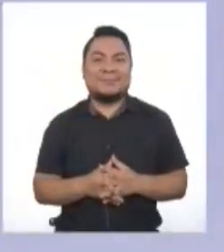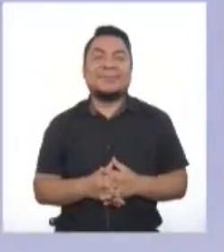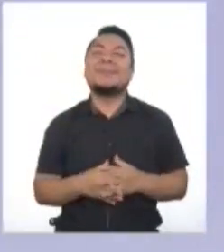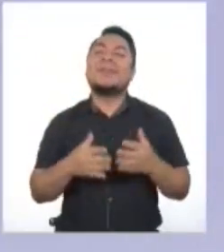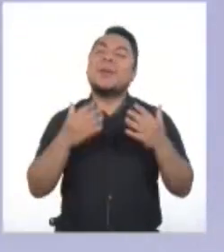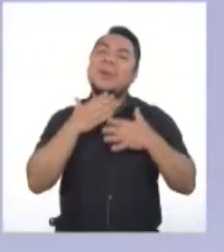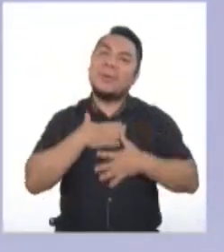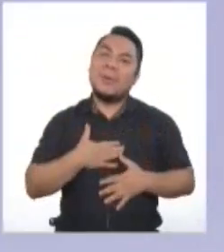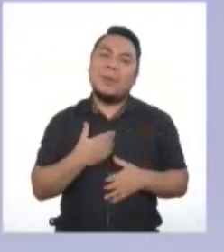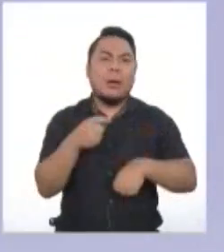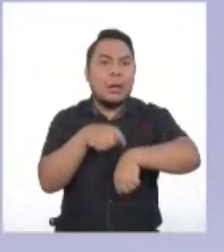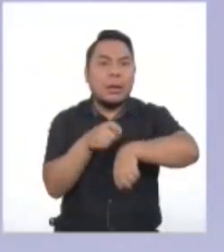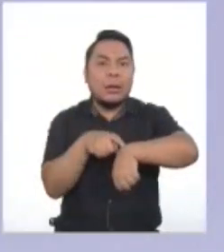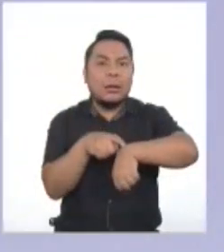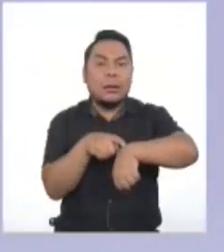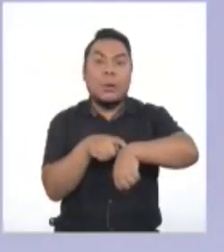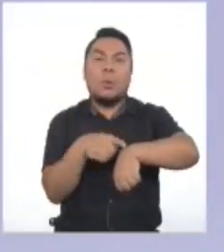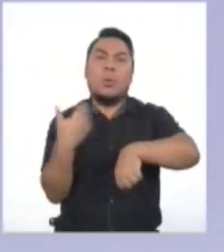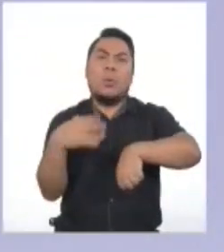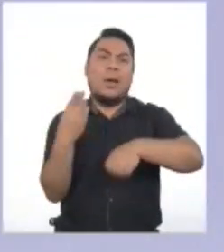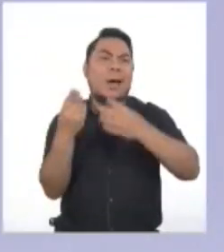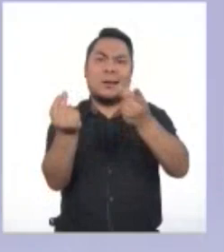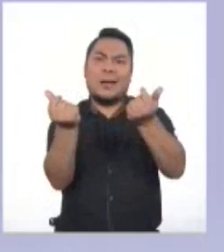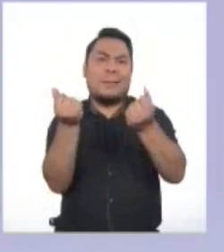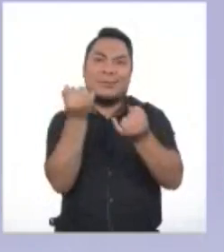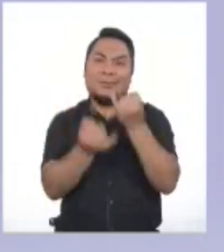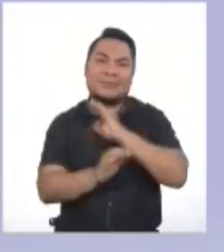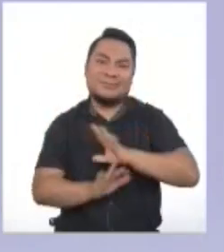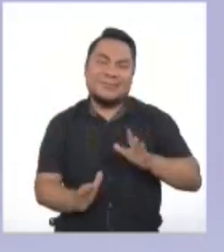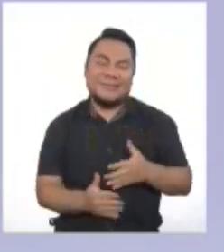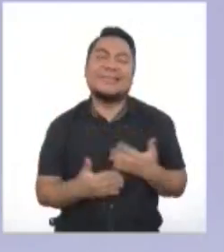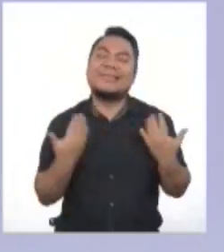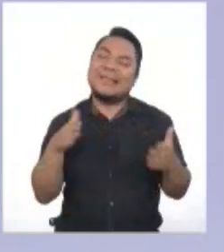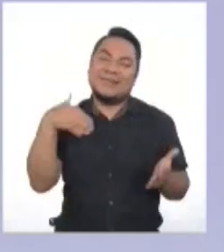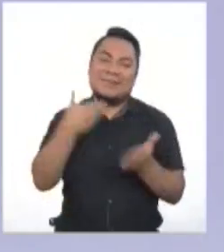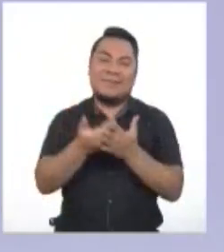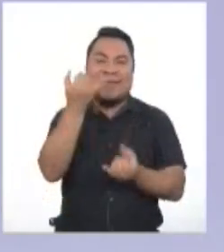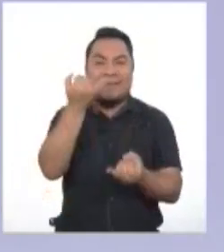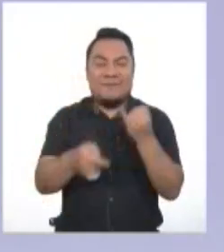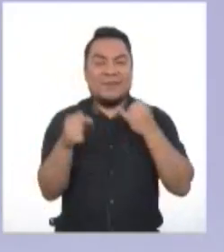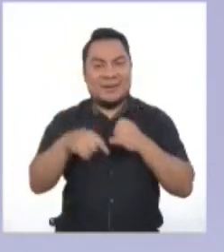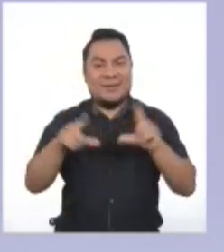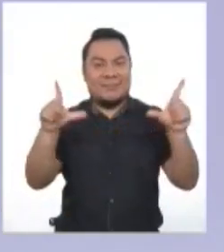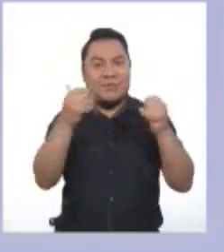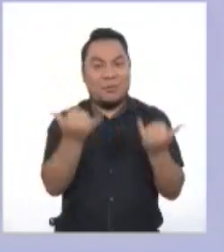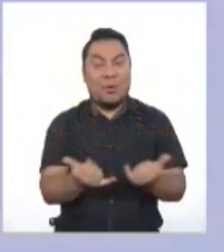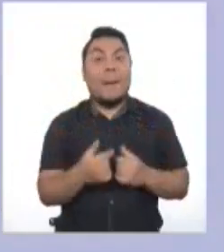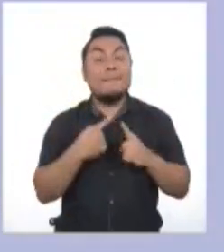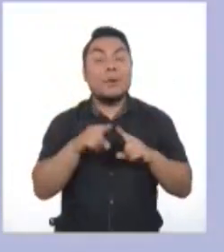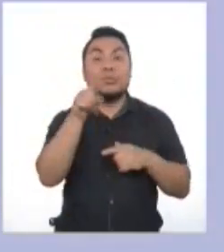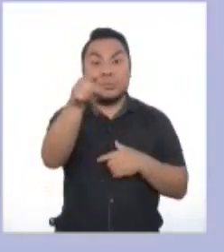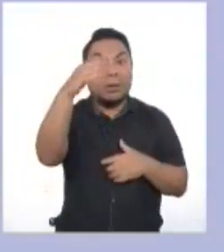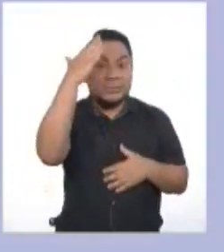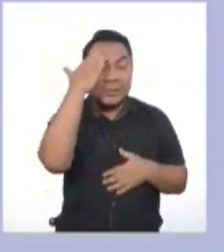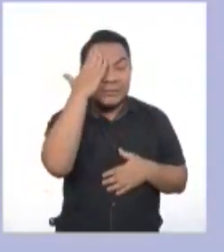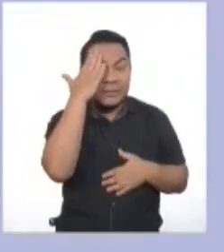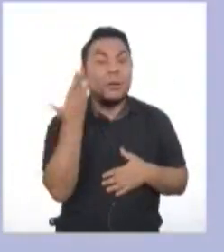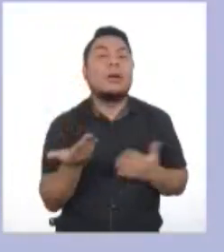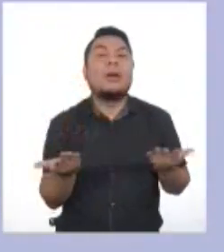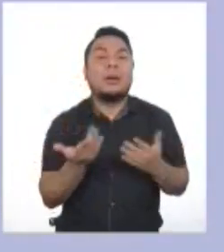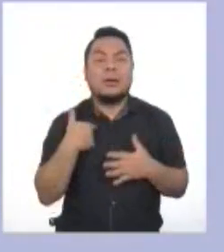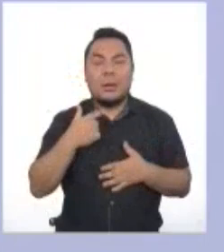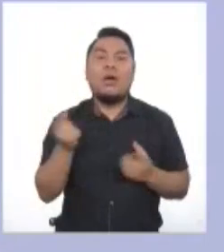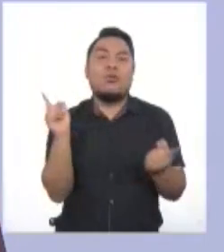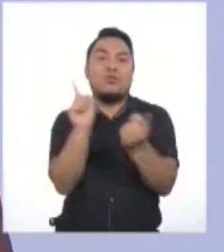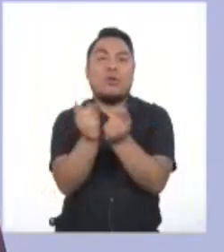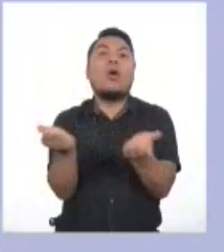¡Uf! ¿Pero qué hora es, chicos? ¡Qué rápido cómo pasa el tiempo! Hemos llegado al final del programa de hoy, pero ustedes saben que nos encontraremos de